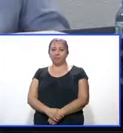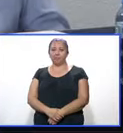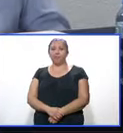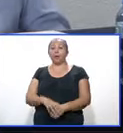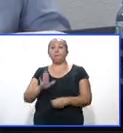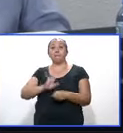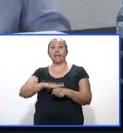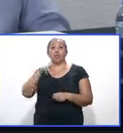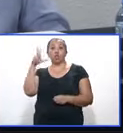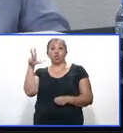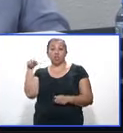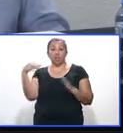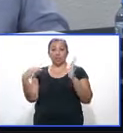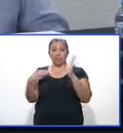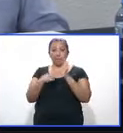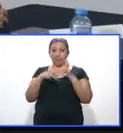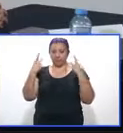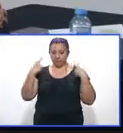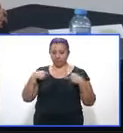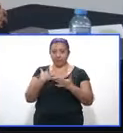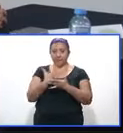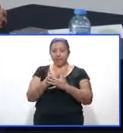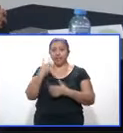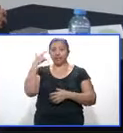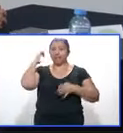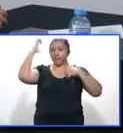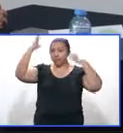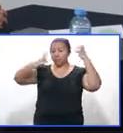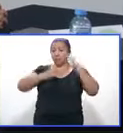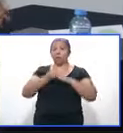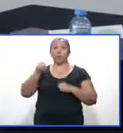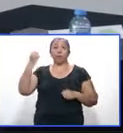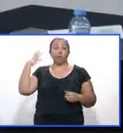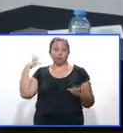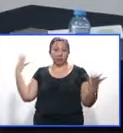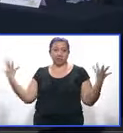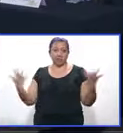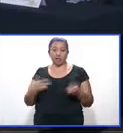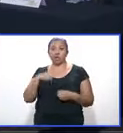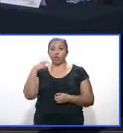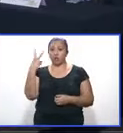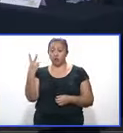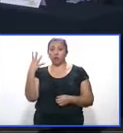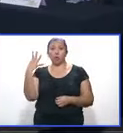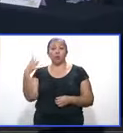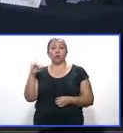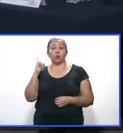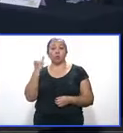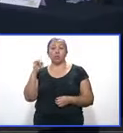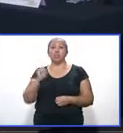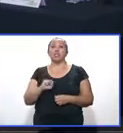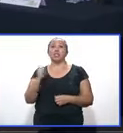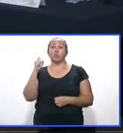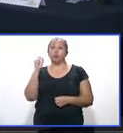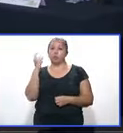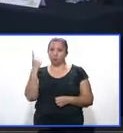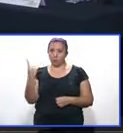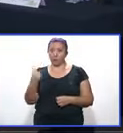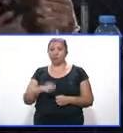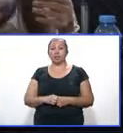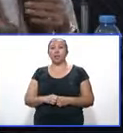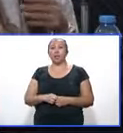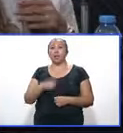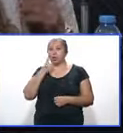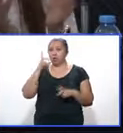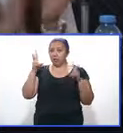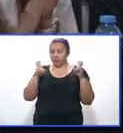Más de 80.000 asistentes esperan en la 7ª Expoforo Ambiental, que se realizará del 2 al 4 de junio en el Centro de Convenciones Yucatán Siglo XXI, con